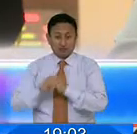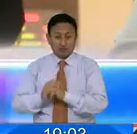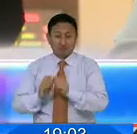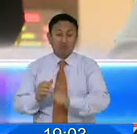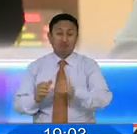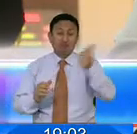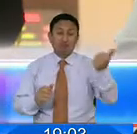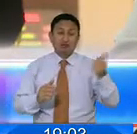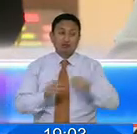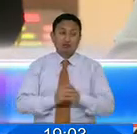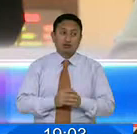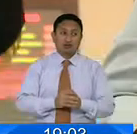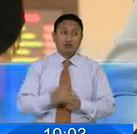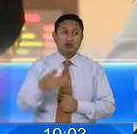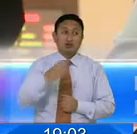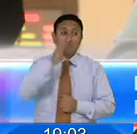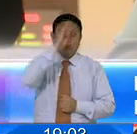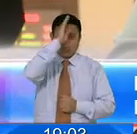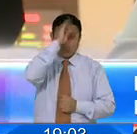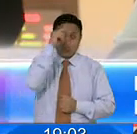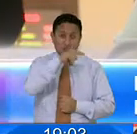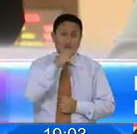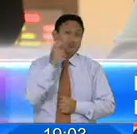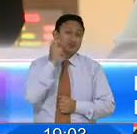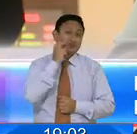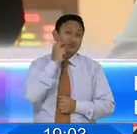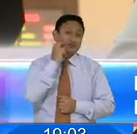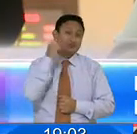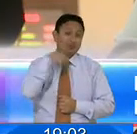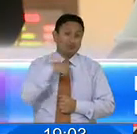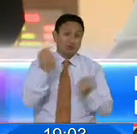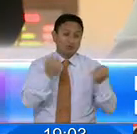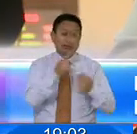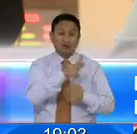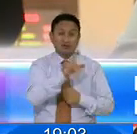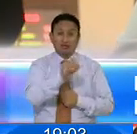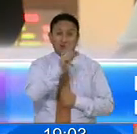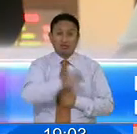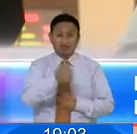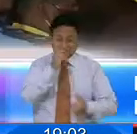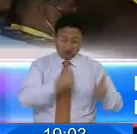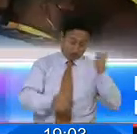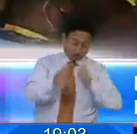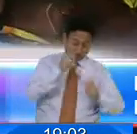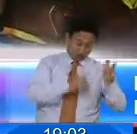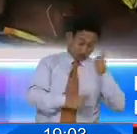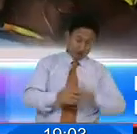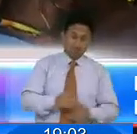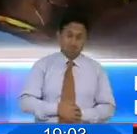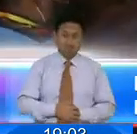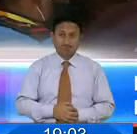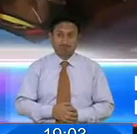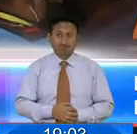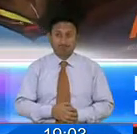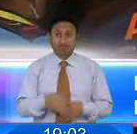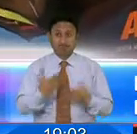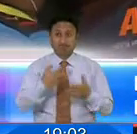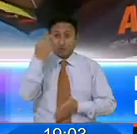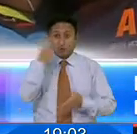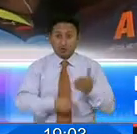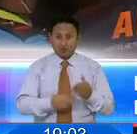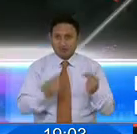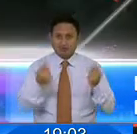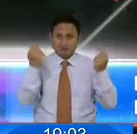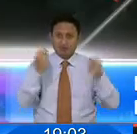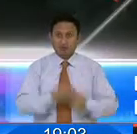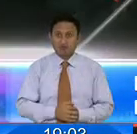otra en una clínica veterinaria en el sector del Inca, donde se encontró a 30 personas en estado etílico. En respuesta, las sanciones no se hicieron